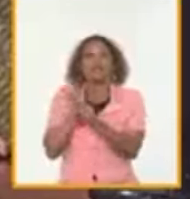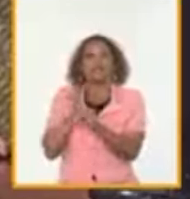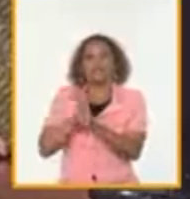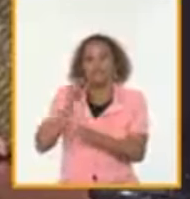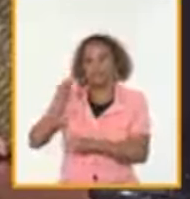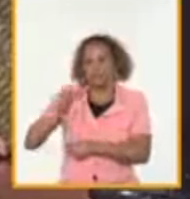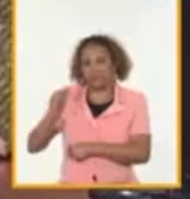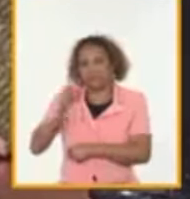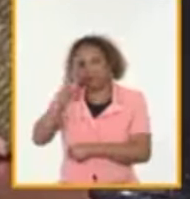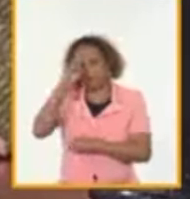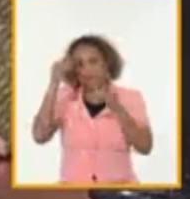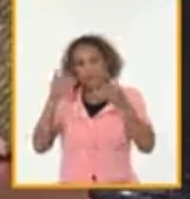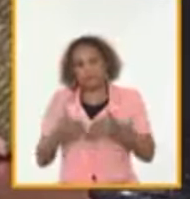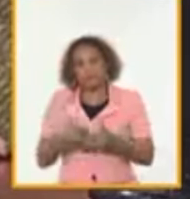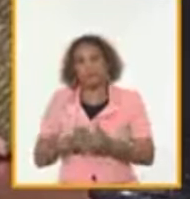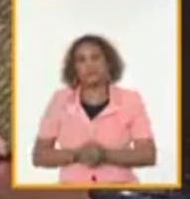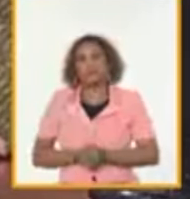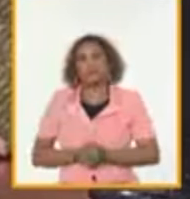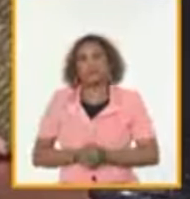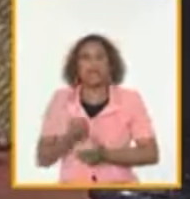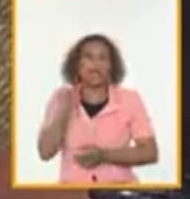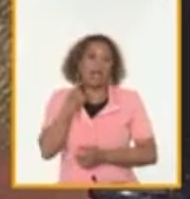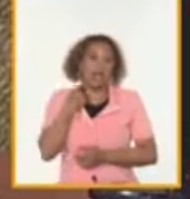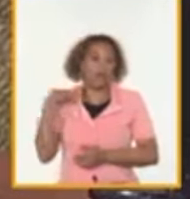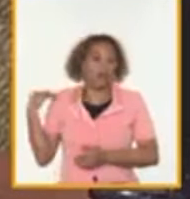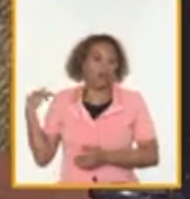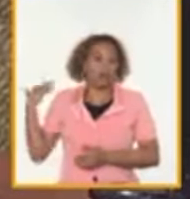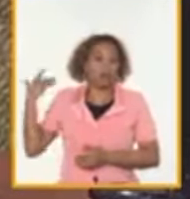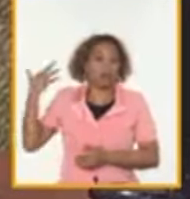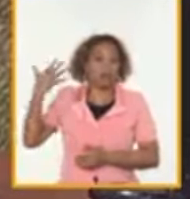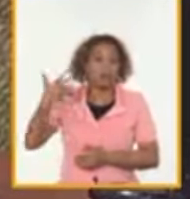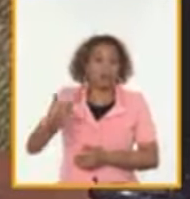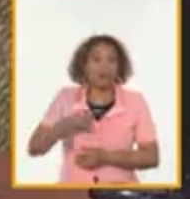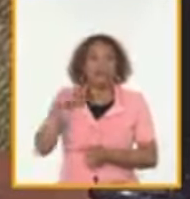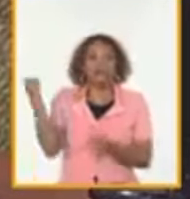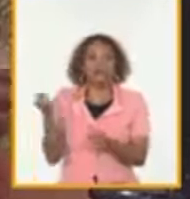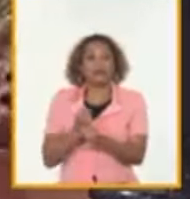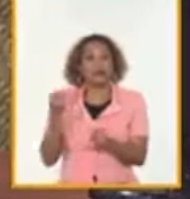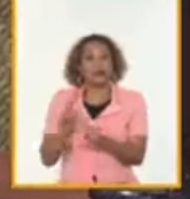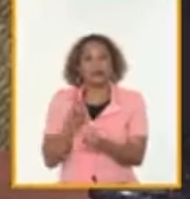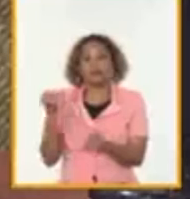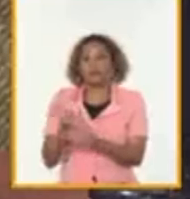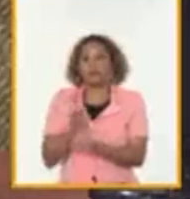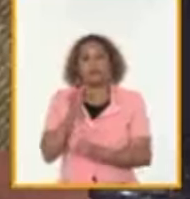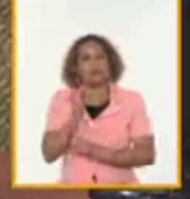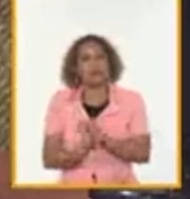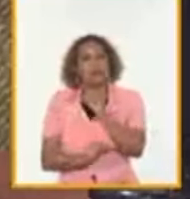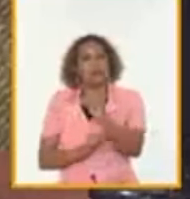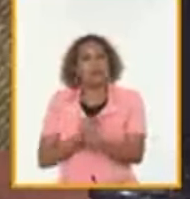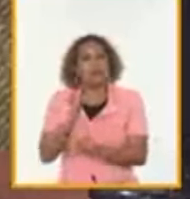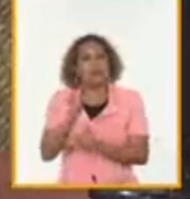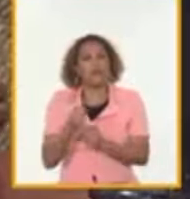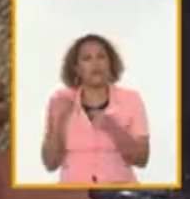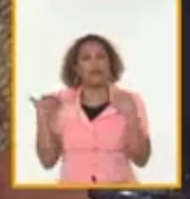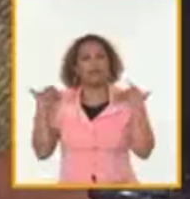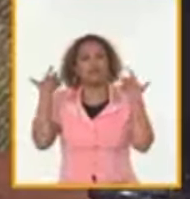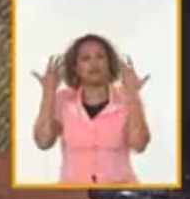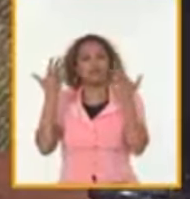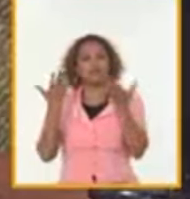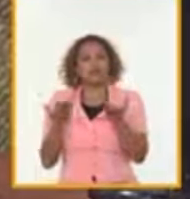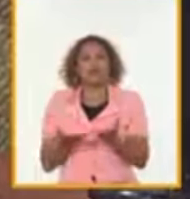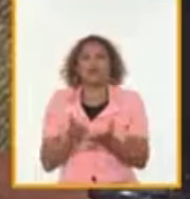aquí se ha intencionado desde hace varios años se viene trabajando eh poco a poco y atendiendo